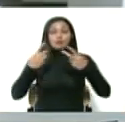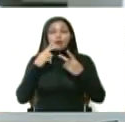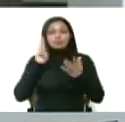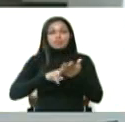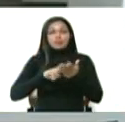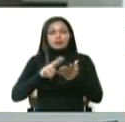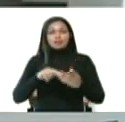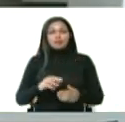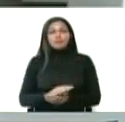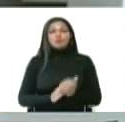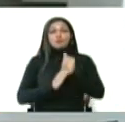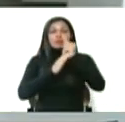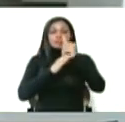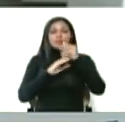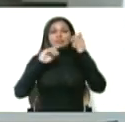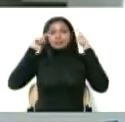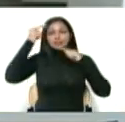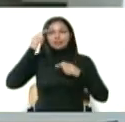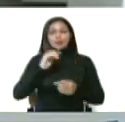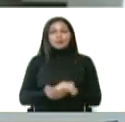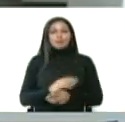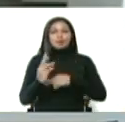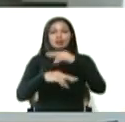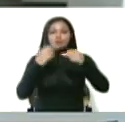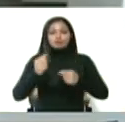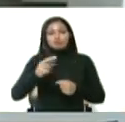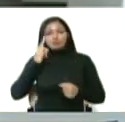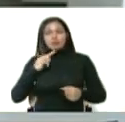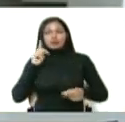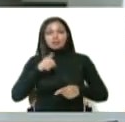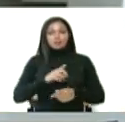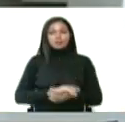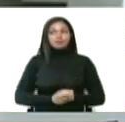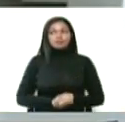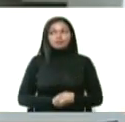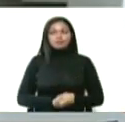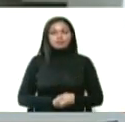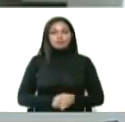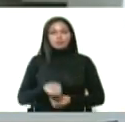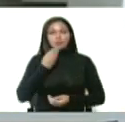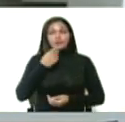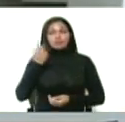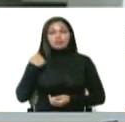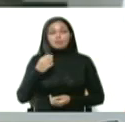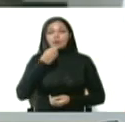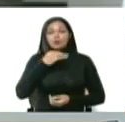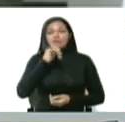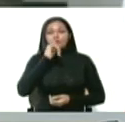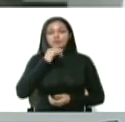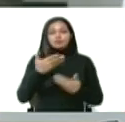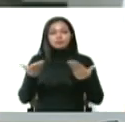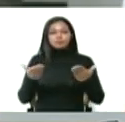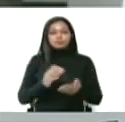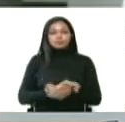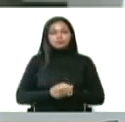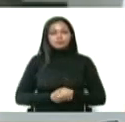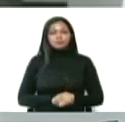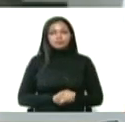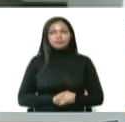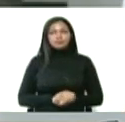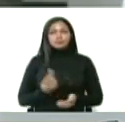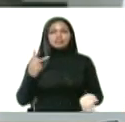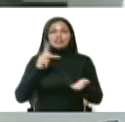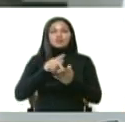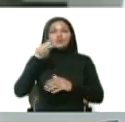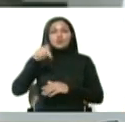comandante Chávez. Hecha realidad por la Revolución Bolivariana. Bueno, tenemos una buena noticia que dar. Ha llegado